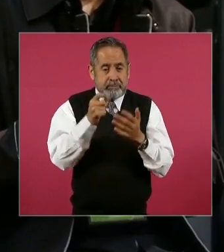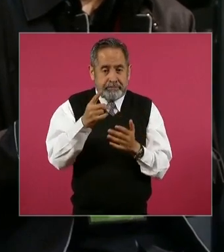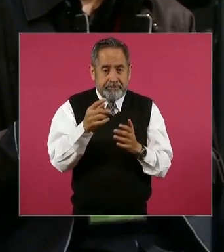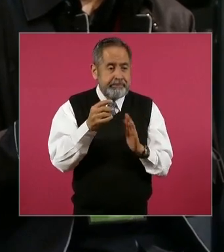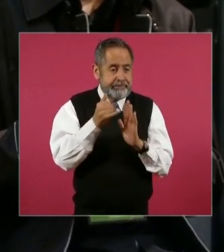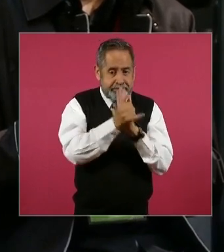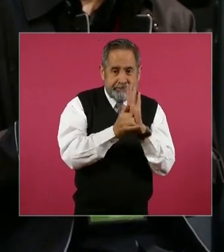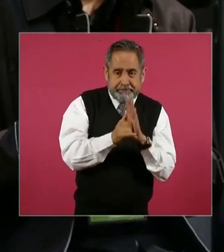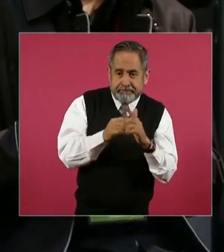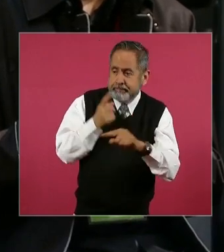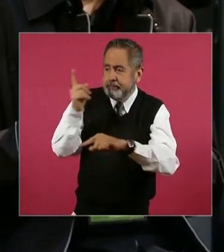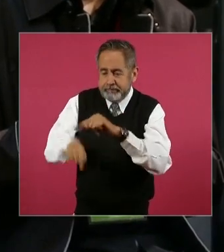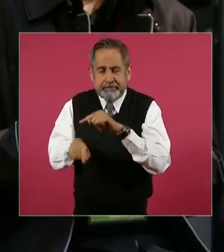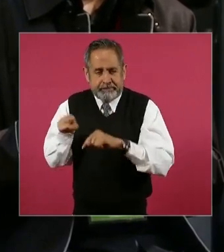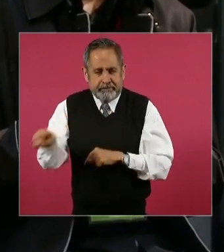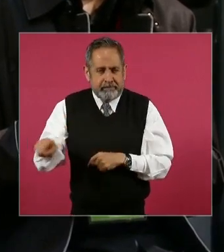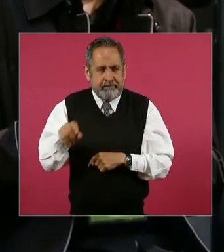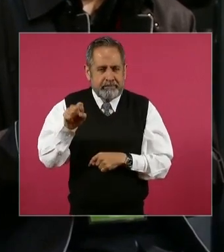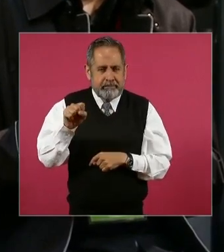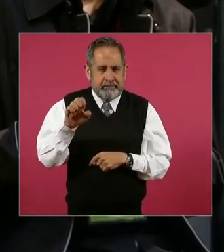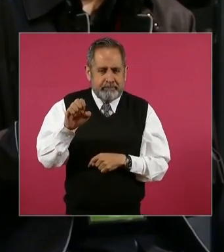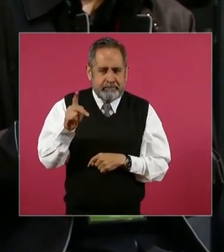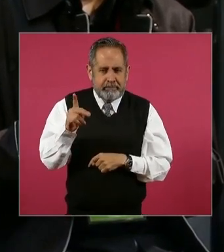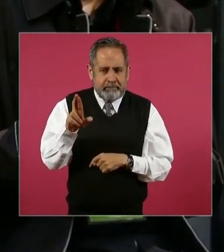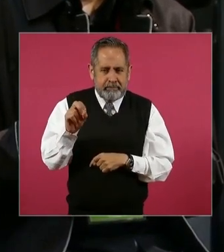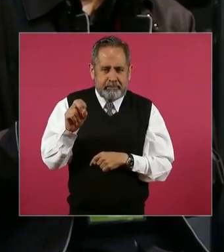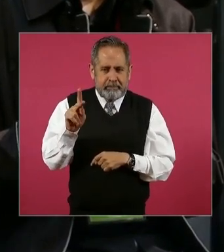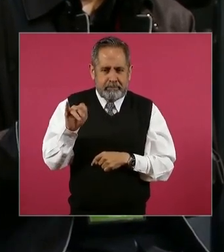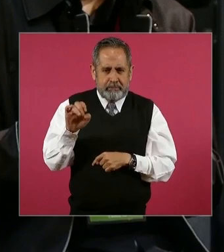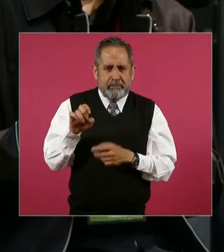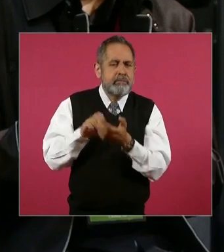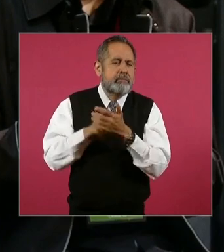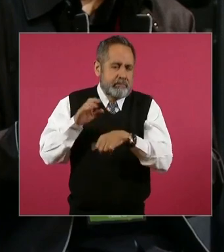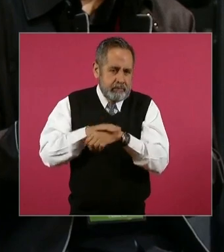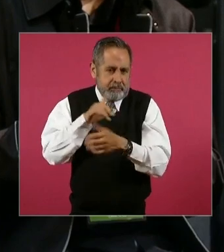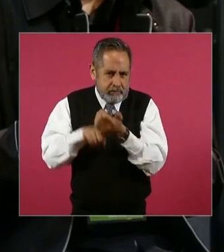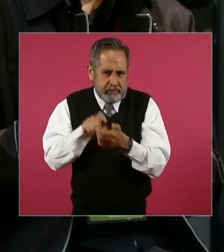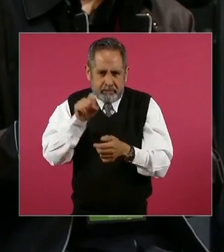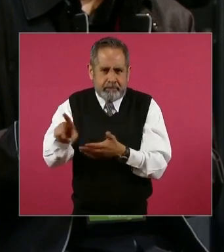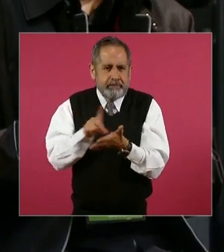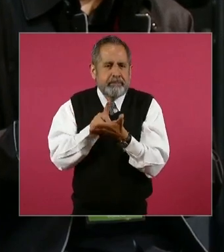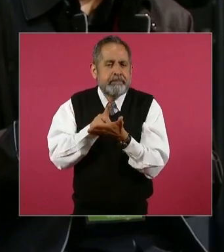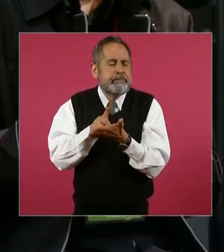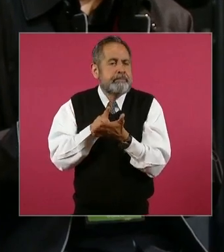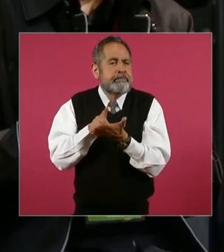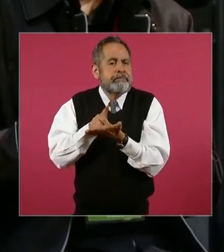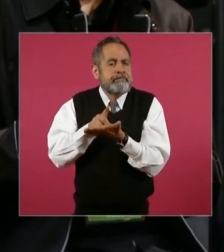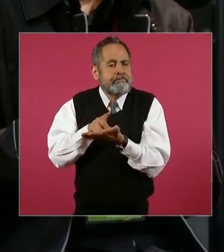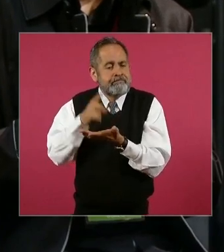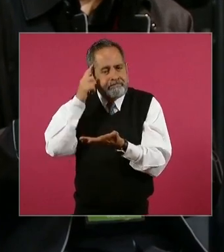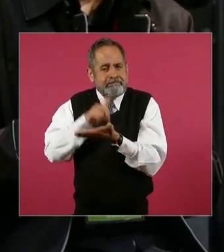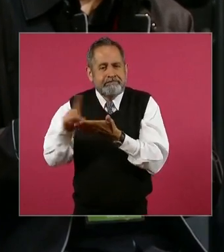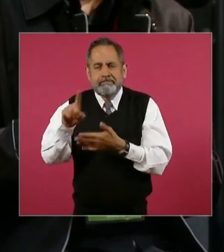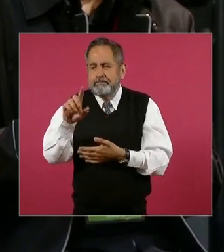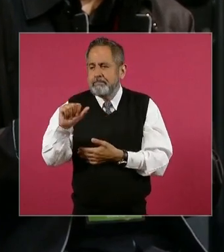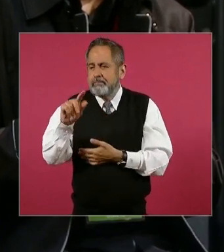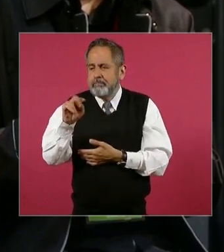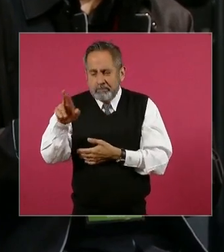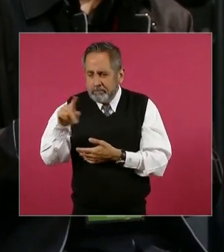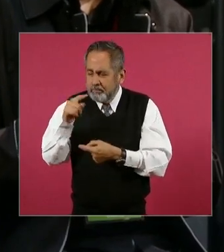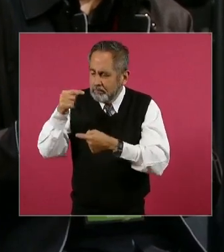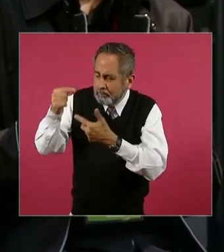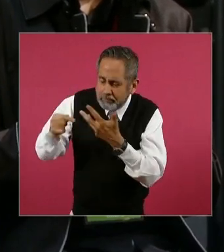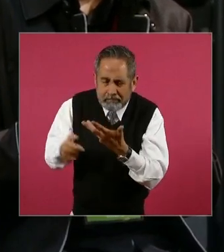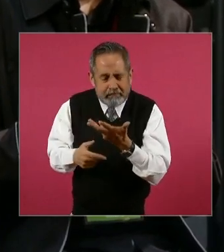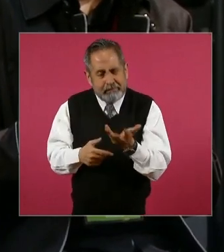sepri justamente por un asunto también de derechos de autor todoo se